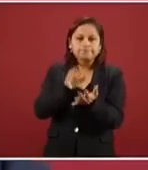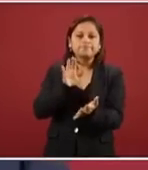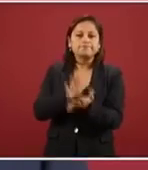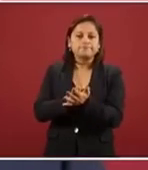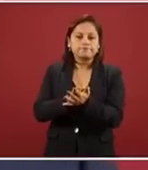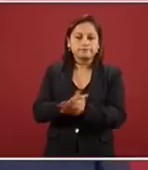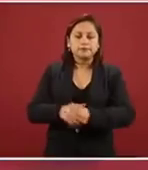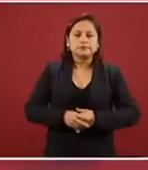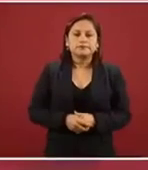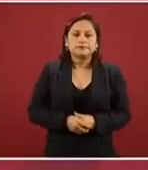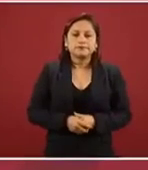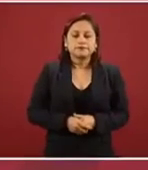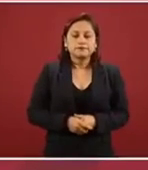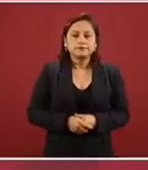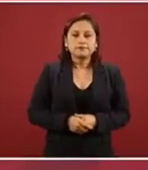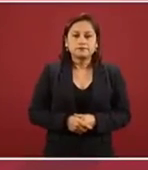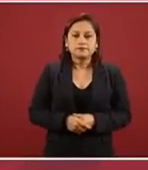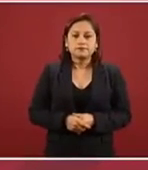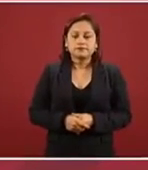Hasta los